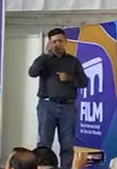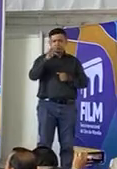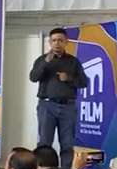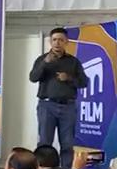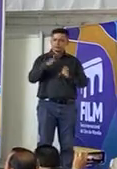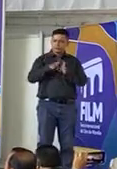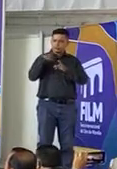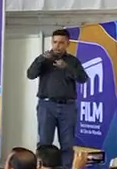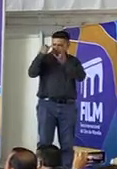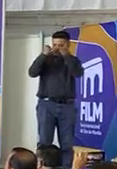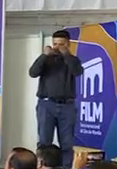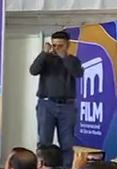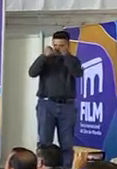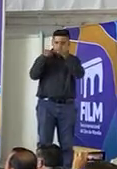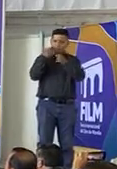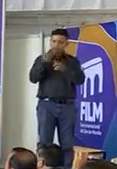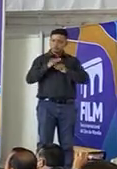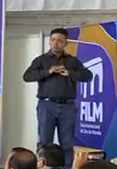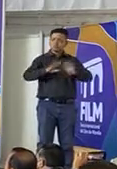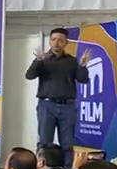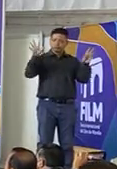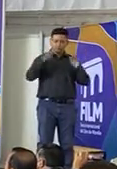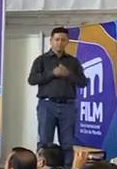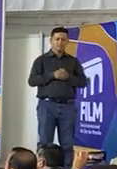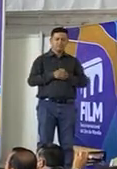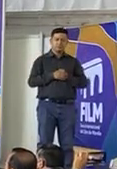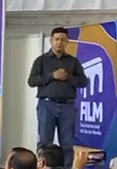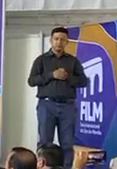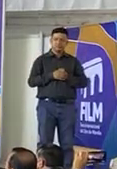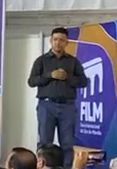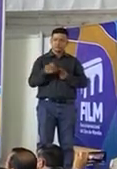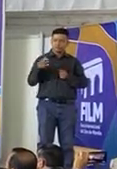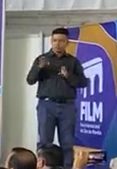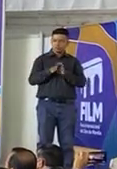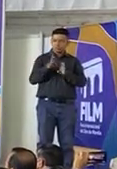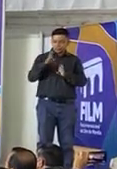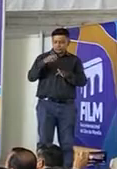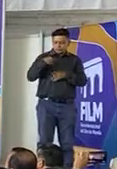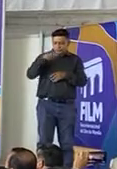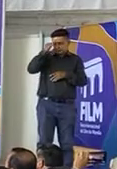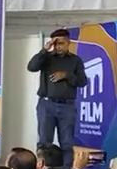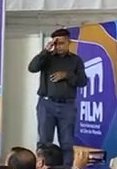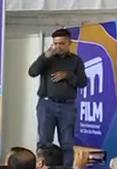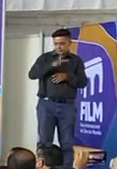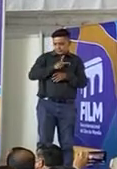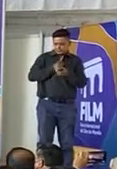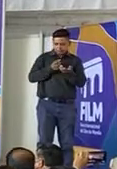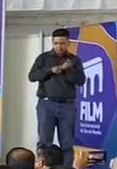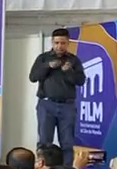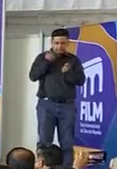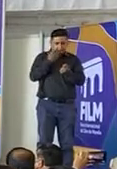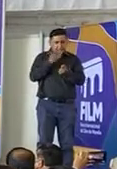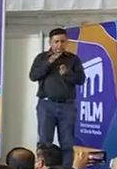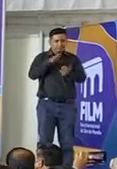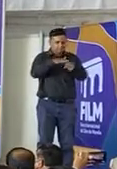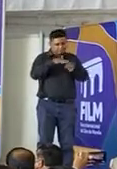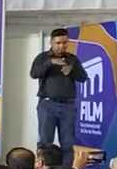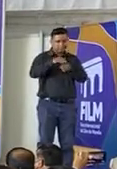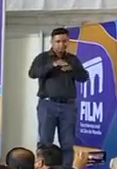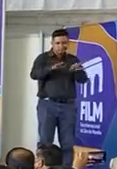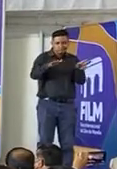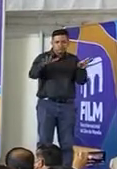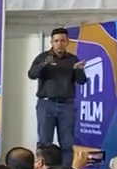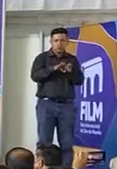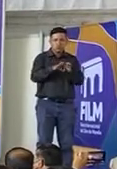par de ideas que quería compartir. Algunas reflexiones que buscaba la manera de transmitirlas de